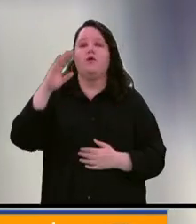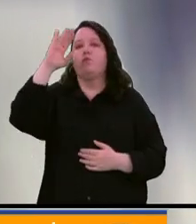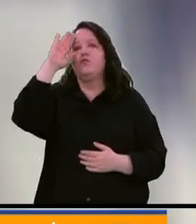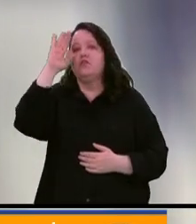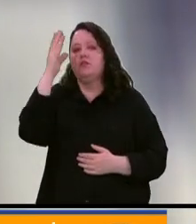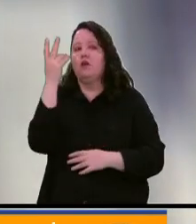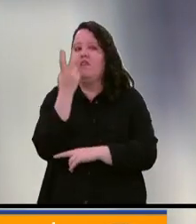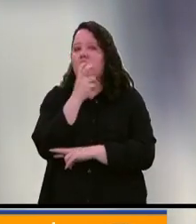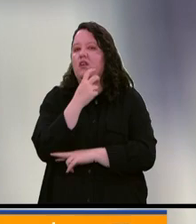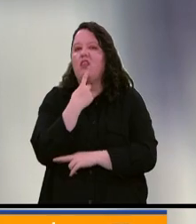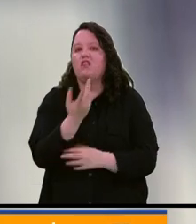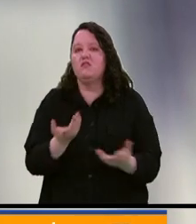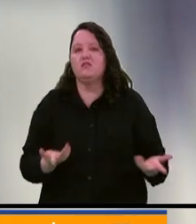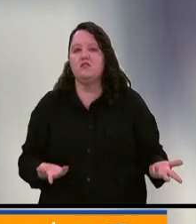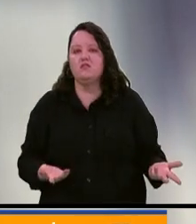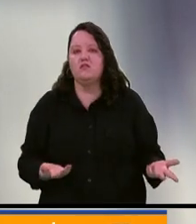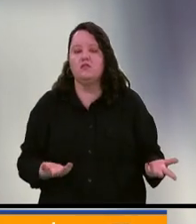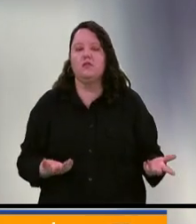y la fiscalía qué dijeron?